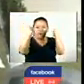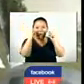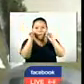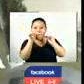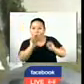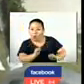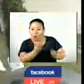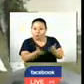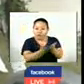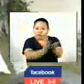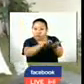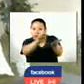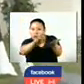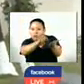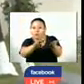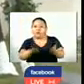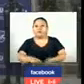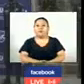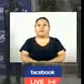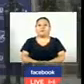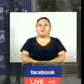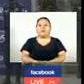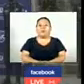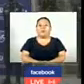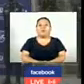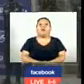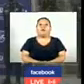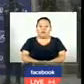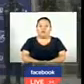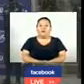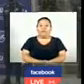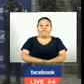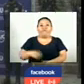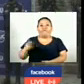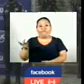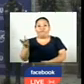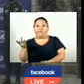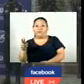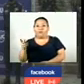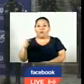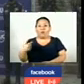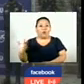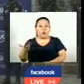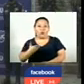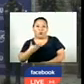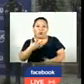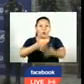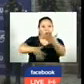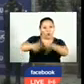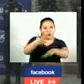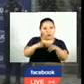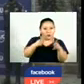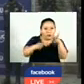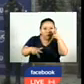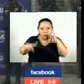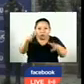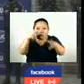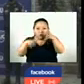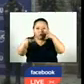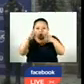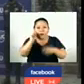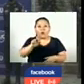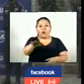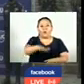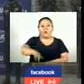desembarque que se llegase a registrar Fue simultánea estábamos en toda la costa pero se dio simultáneo en tres